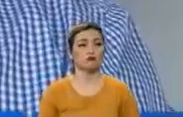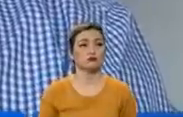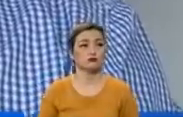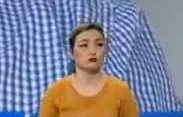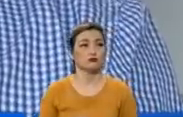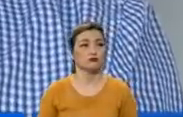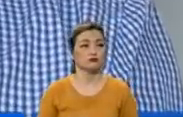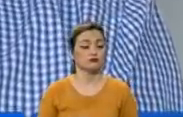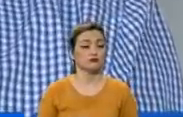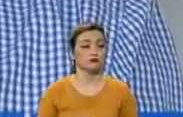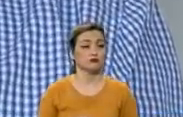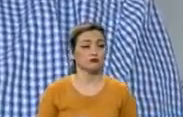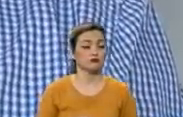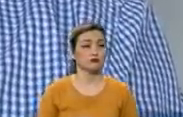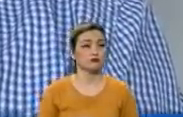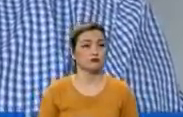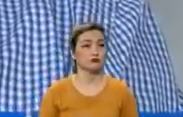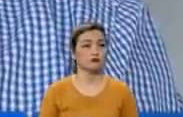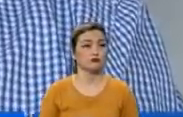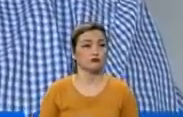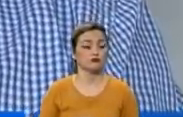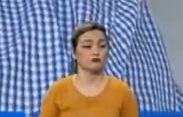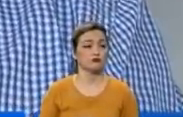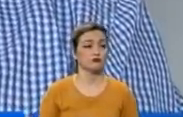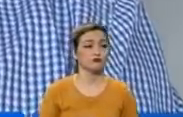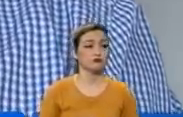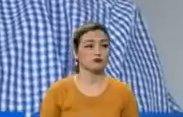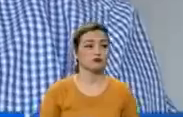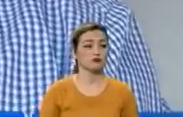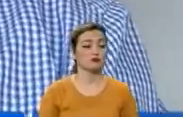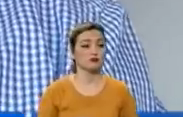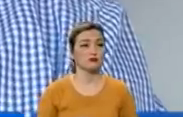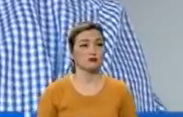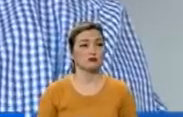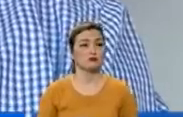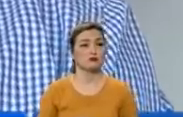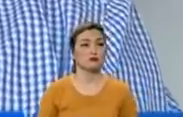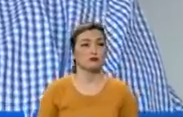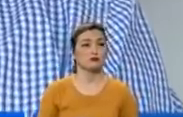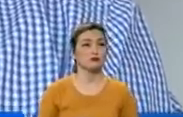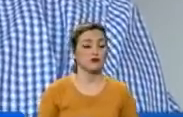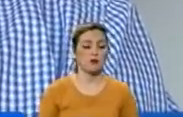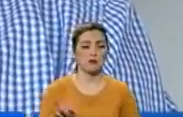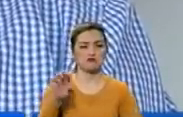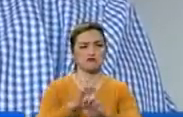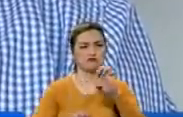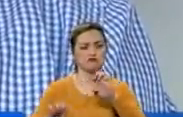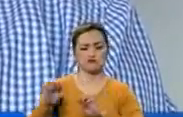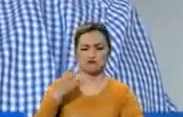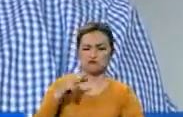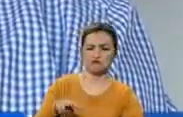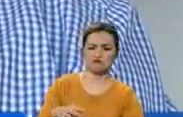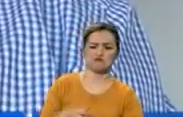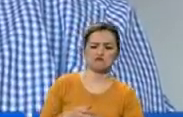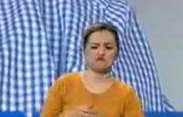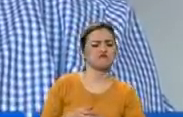hemos hecho algunas pruebas, algunas determinaciones en campo, y hemos llegado a la